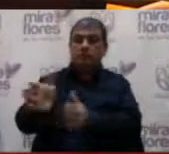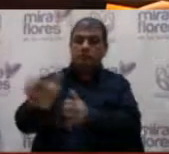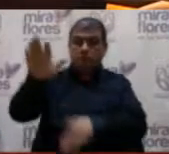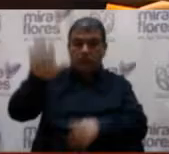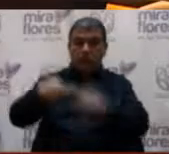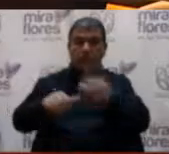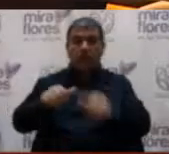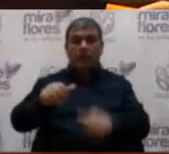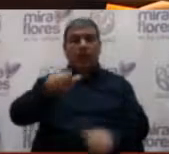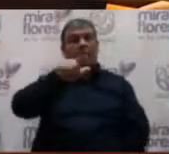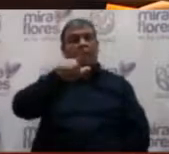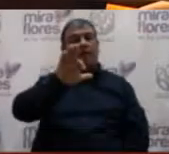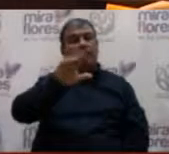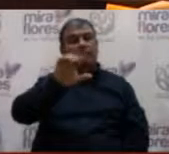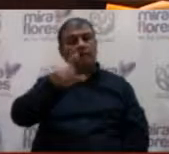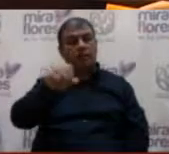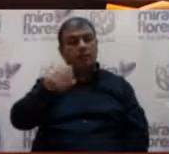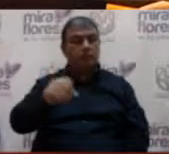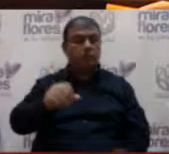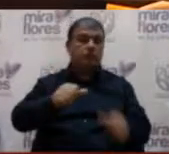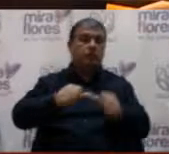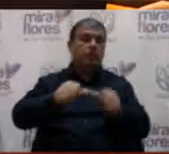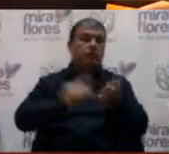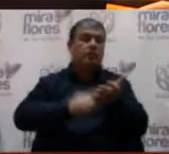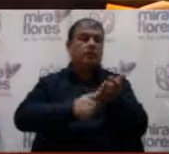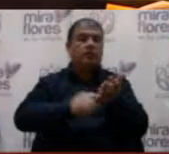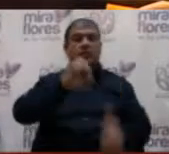Gabriel, identificado con DNI